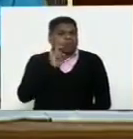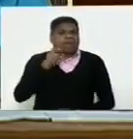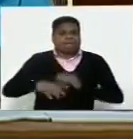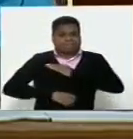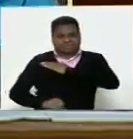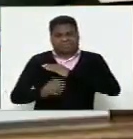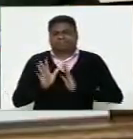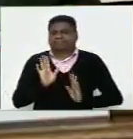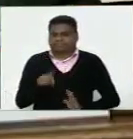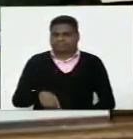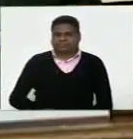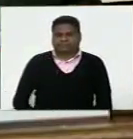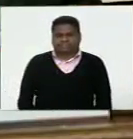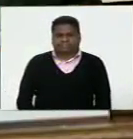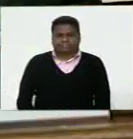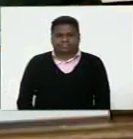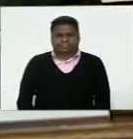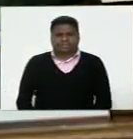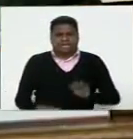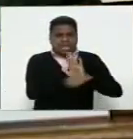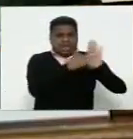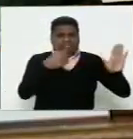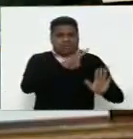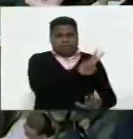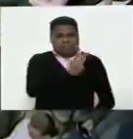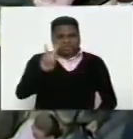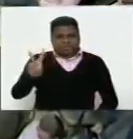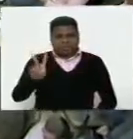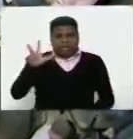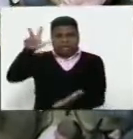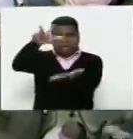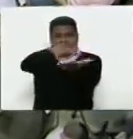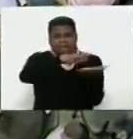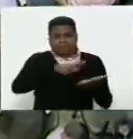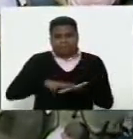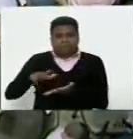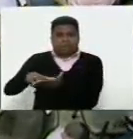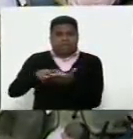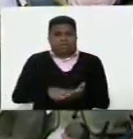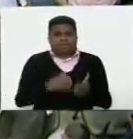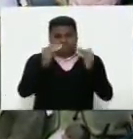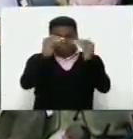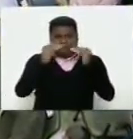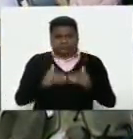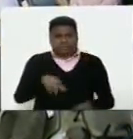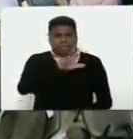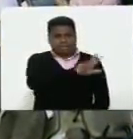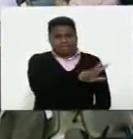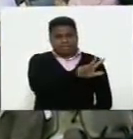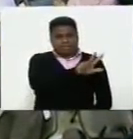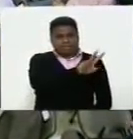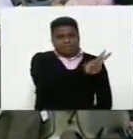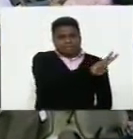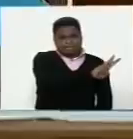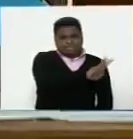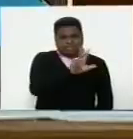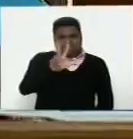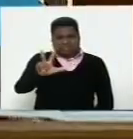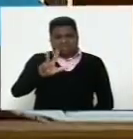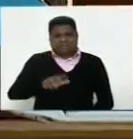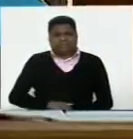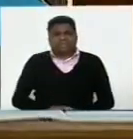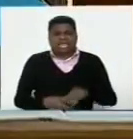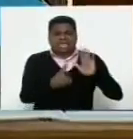todo. En consideración el artículo 22, aprobado. Siguiente artículo, 23. Derecho